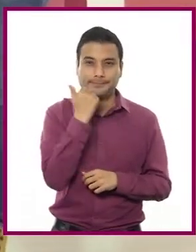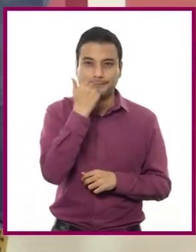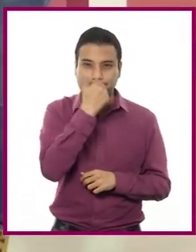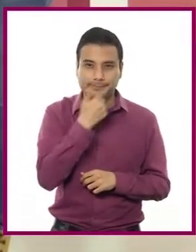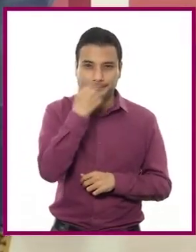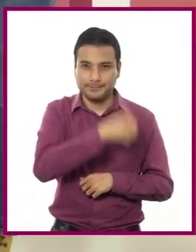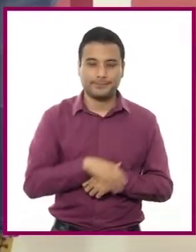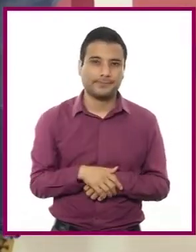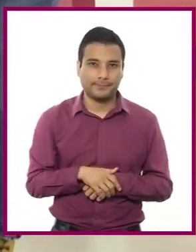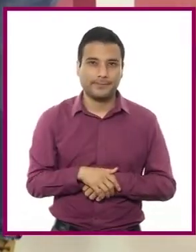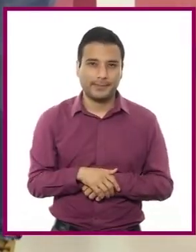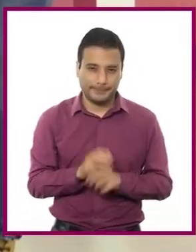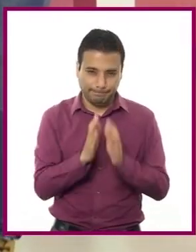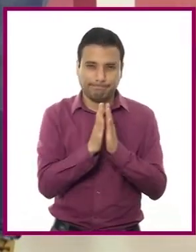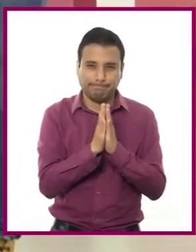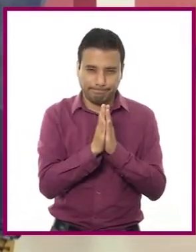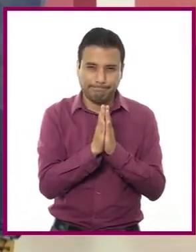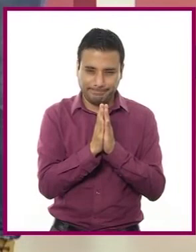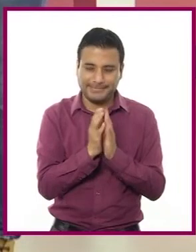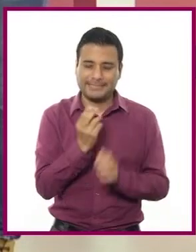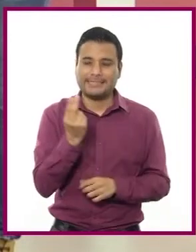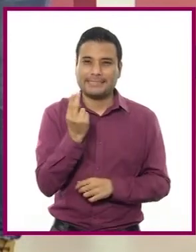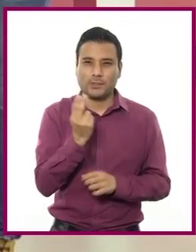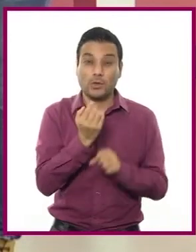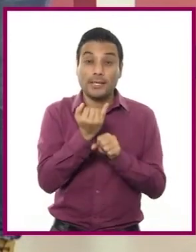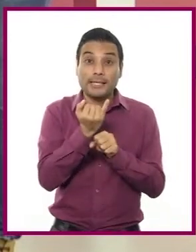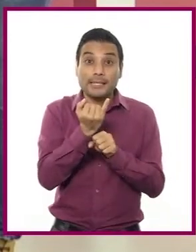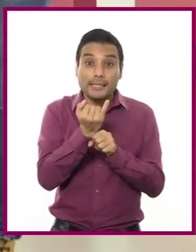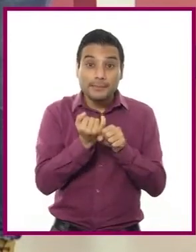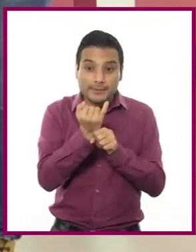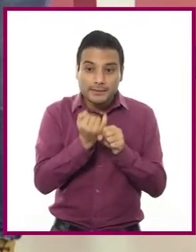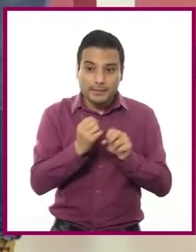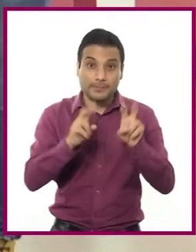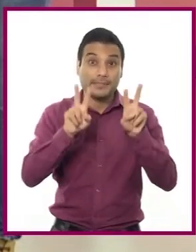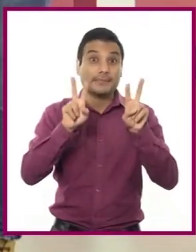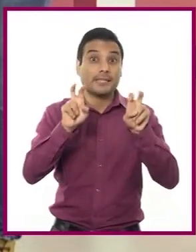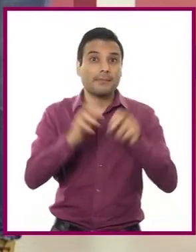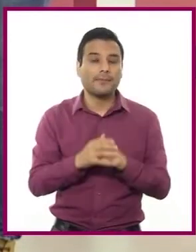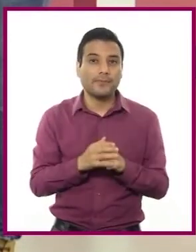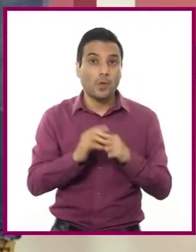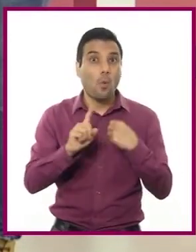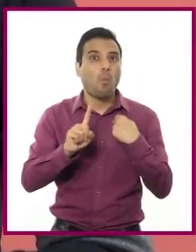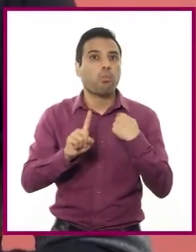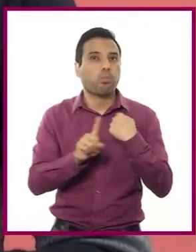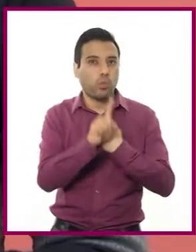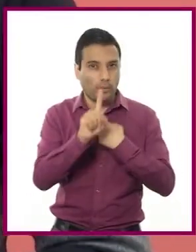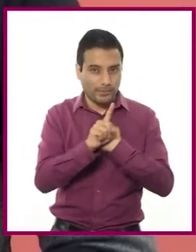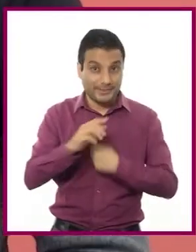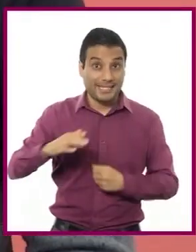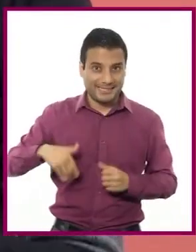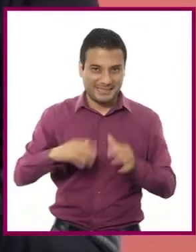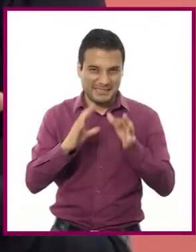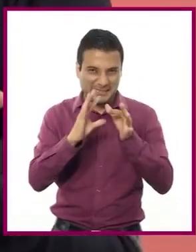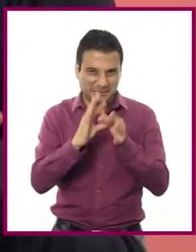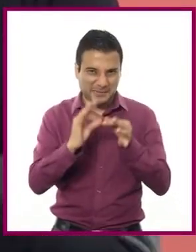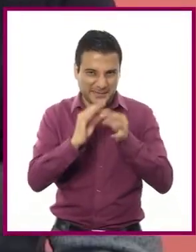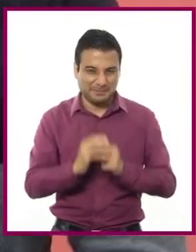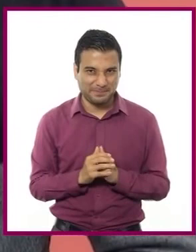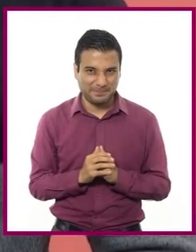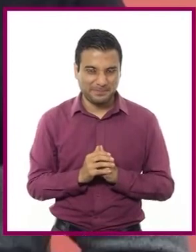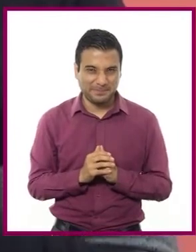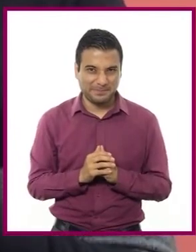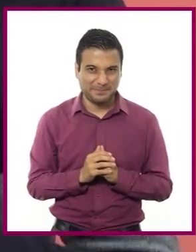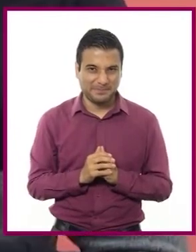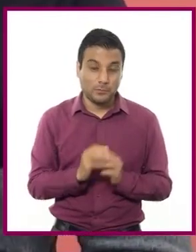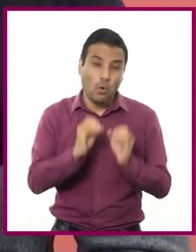ven abundar en la investigación acerca de los problemas que acabamos de mencionar o en